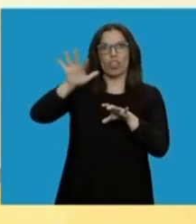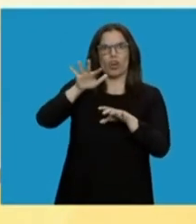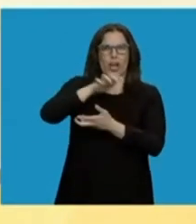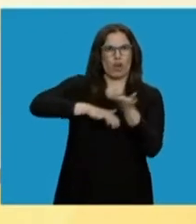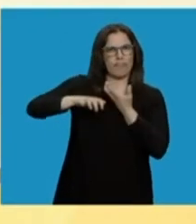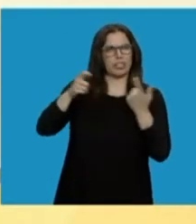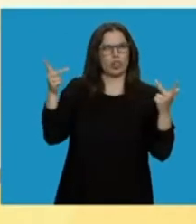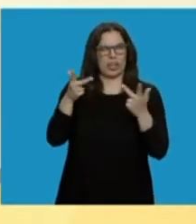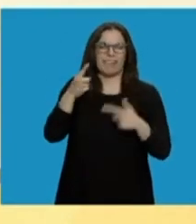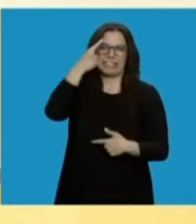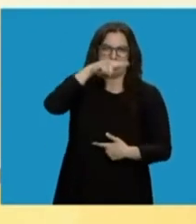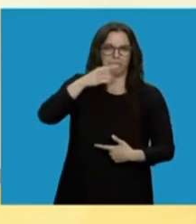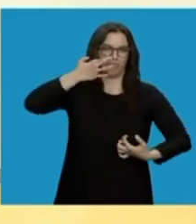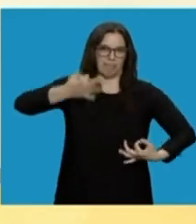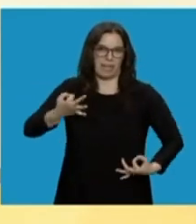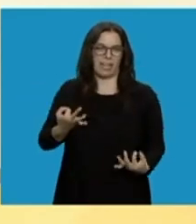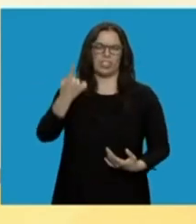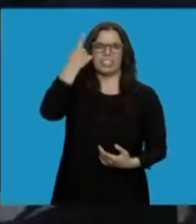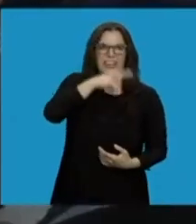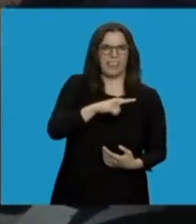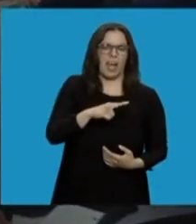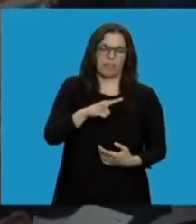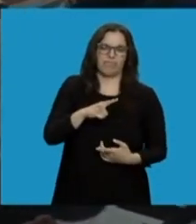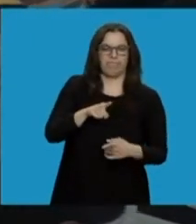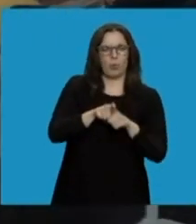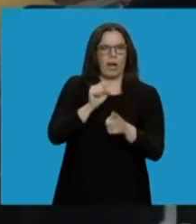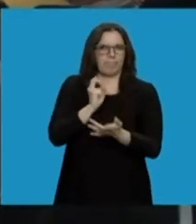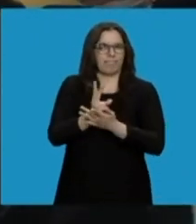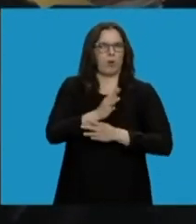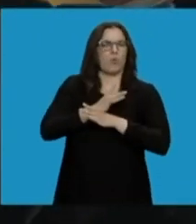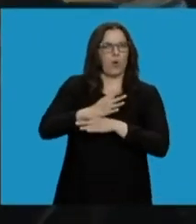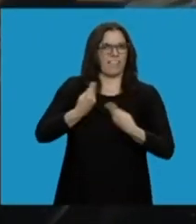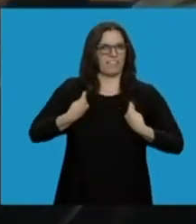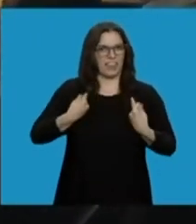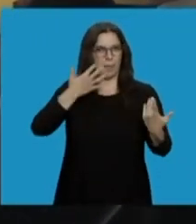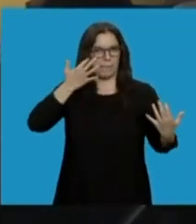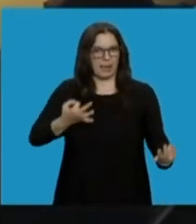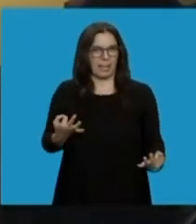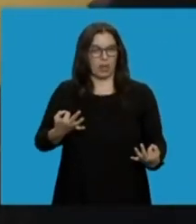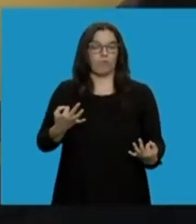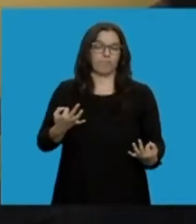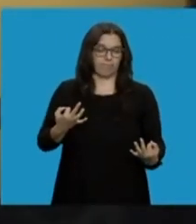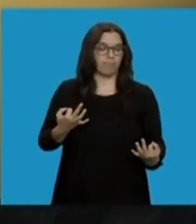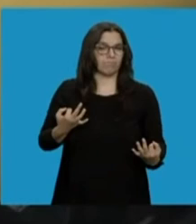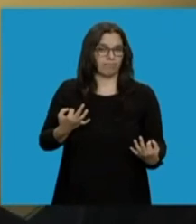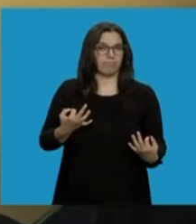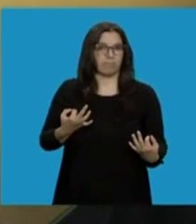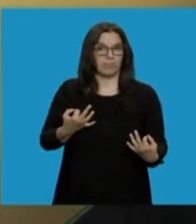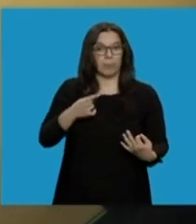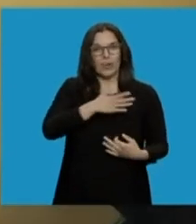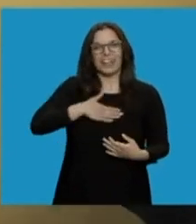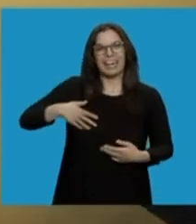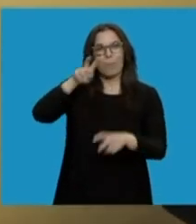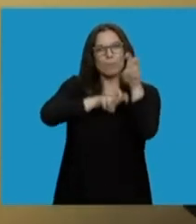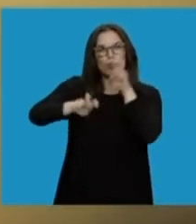iban y sabían que se jugaban también, por supuesto, la vida. Se la jugaron, pero para buscar la